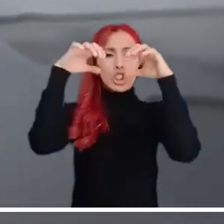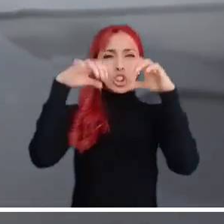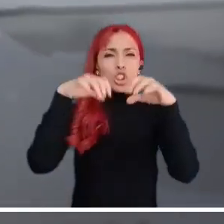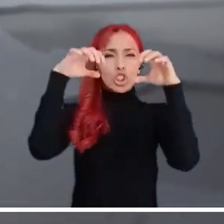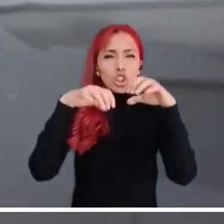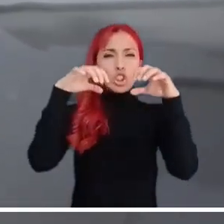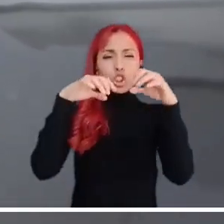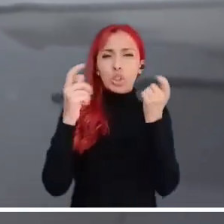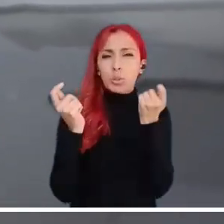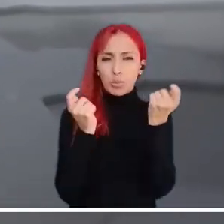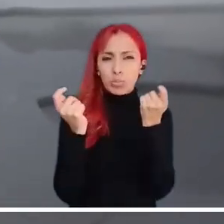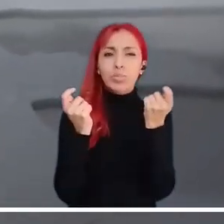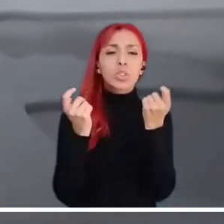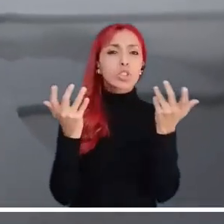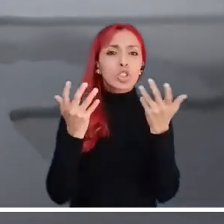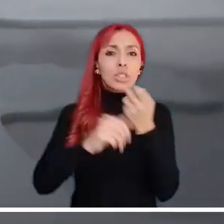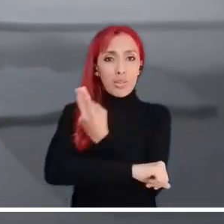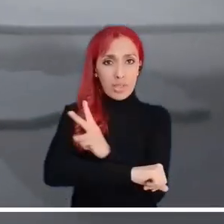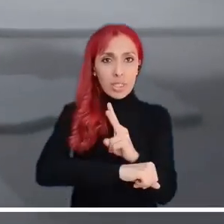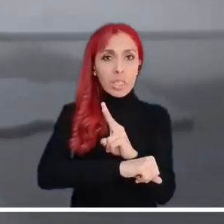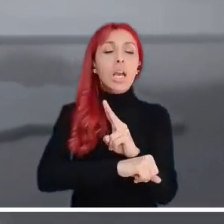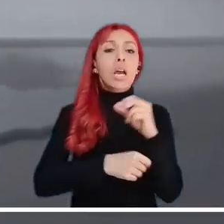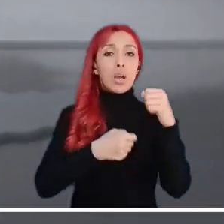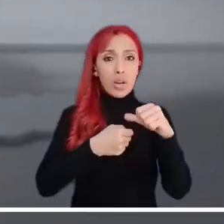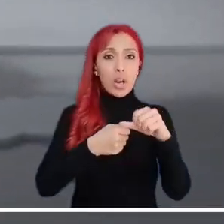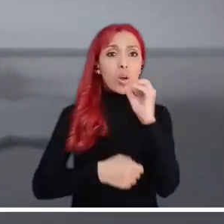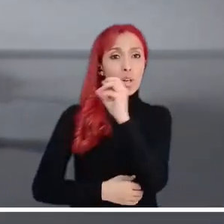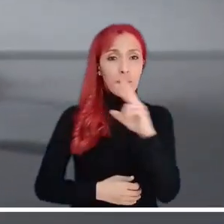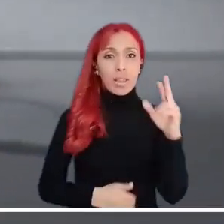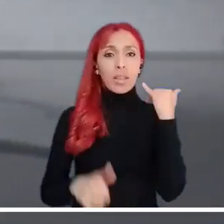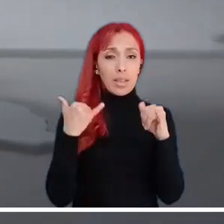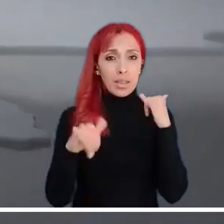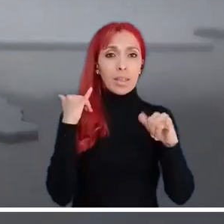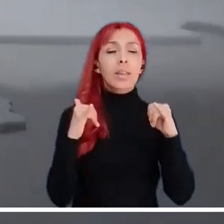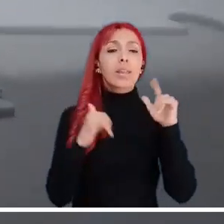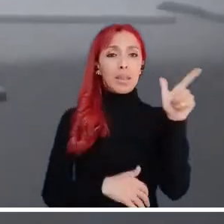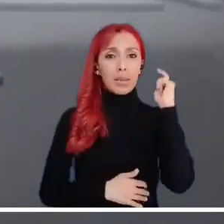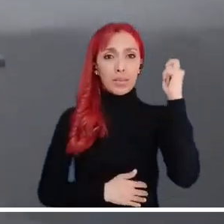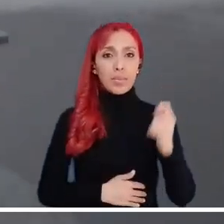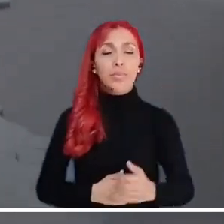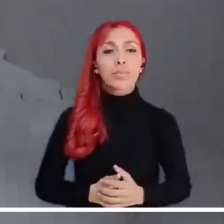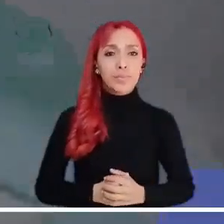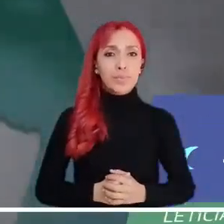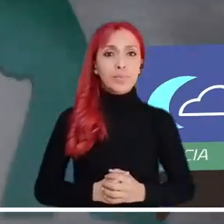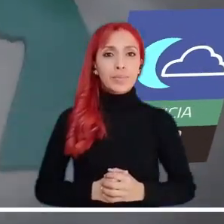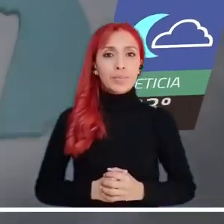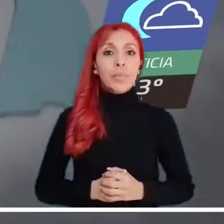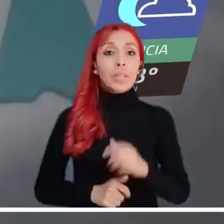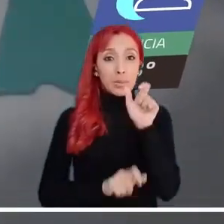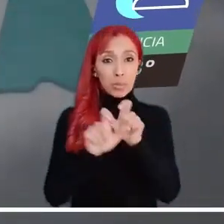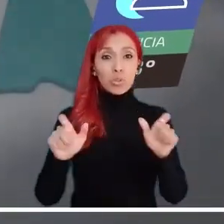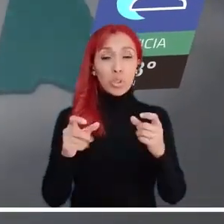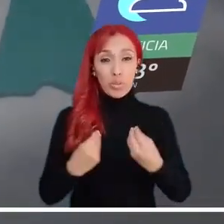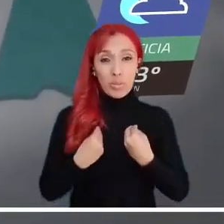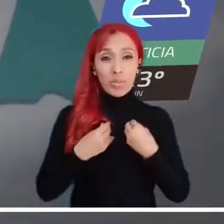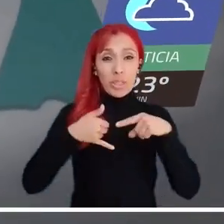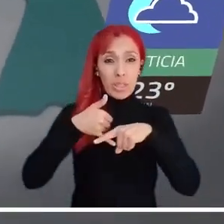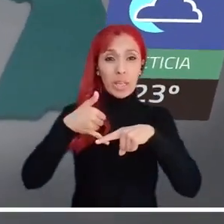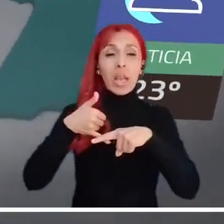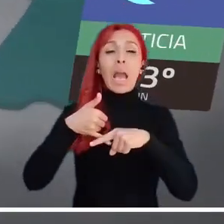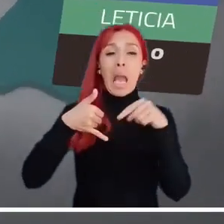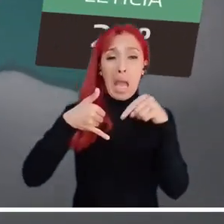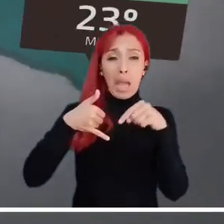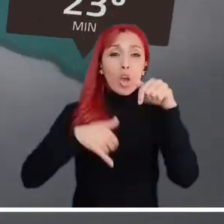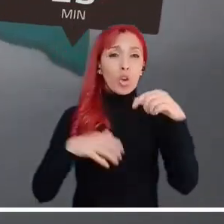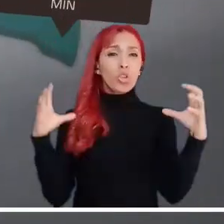coincide con la llegada de lluvias moderadas a Vichada, Arauca, oriente de Casanare y Meta. Los habitantes de la